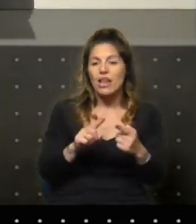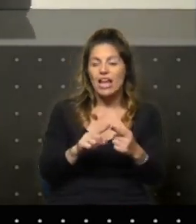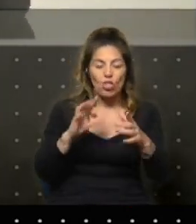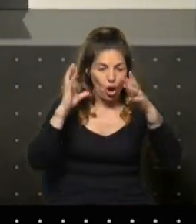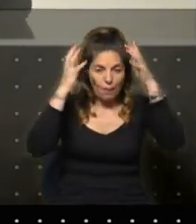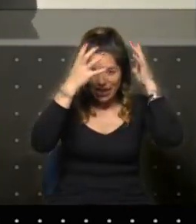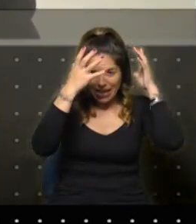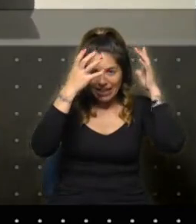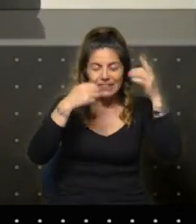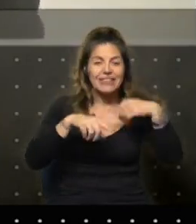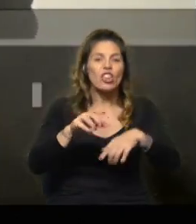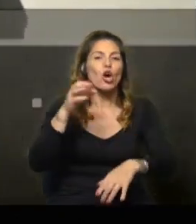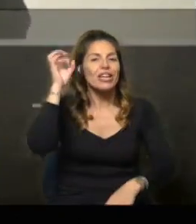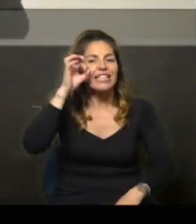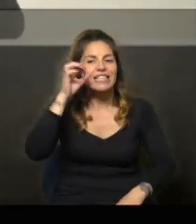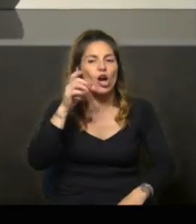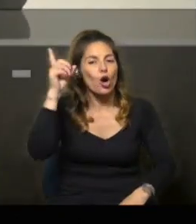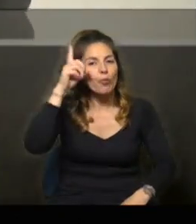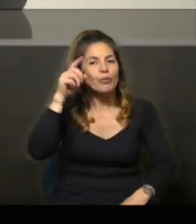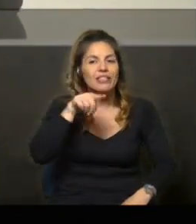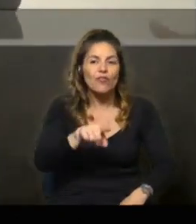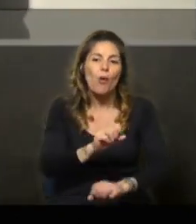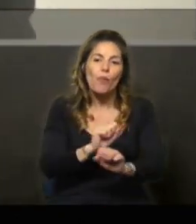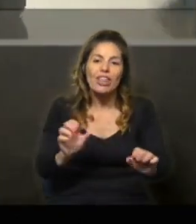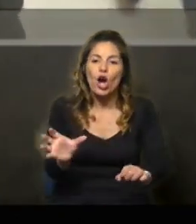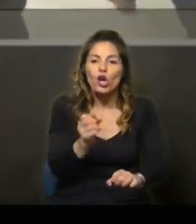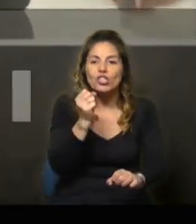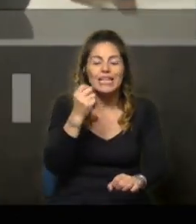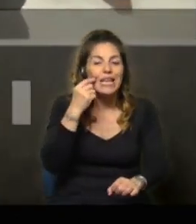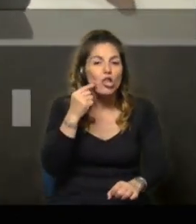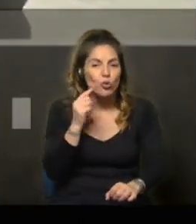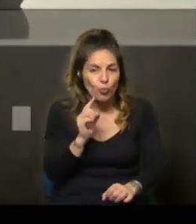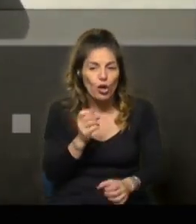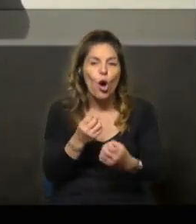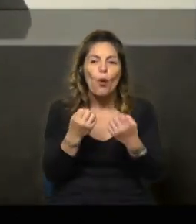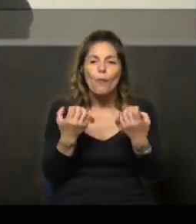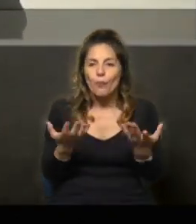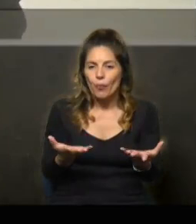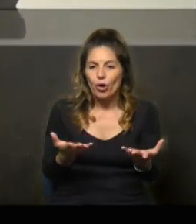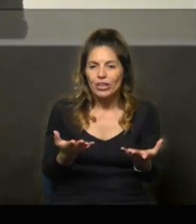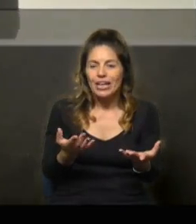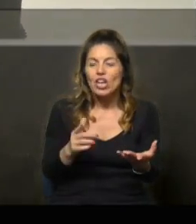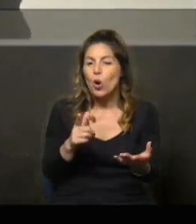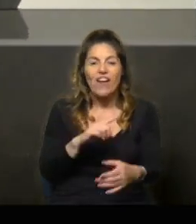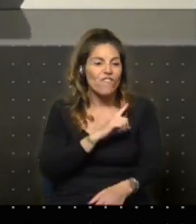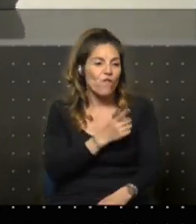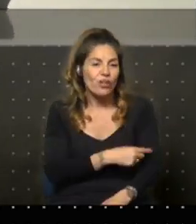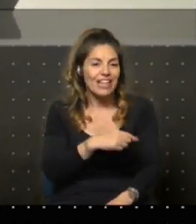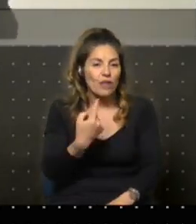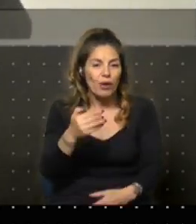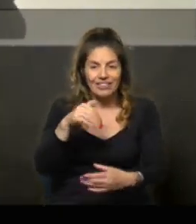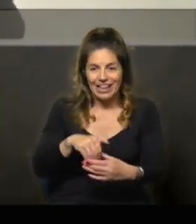Miley tanto en el senado como en diputado de esa manera va a poder conseguir el número Porque ninguna fuerza después de esta